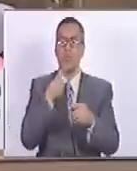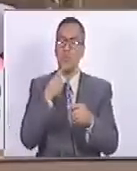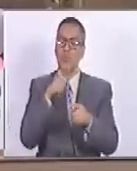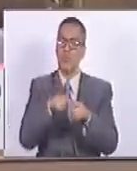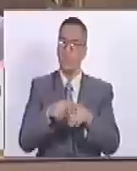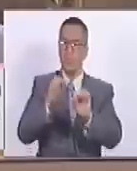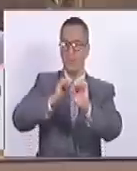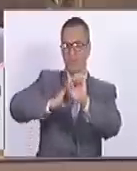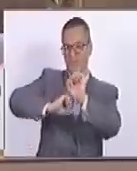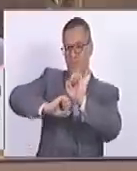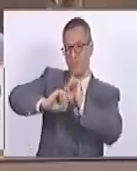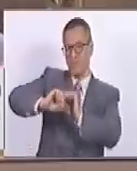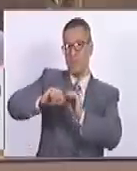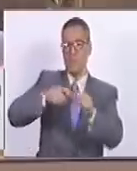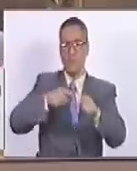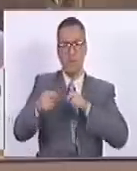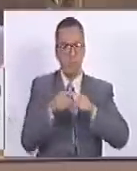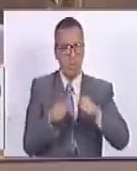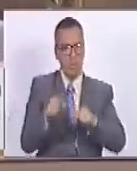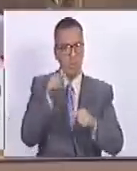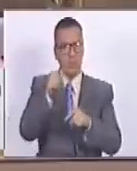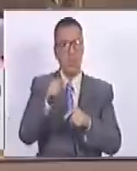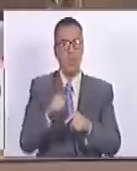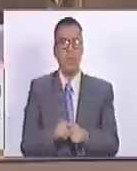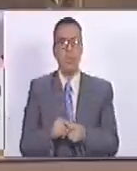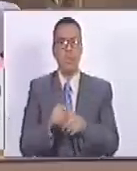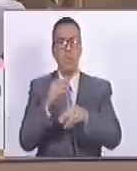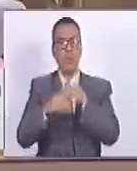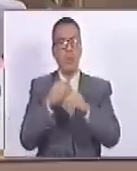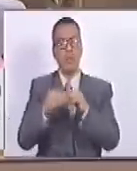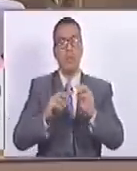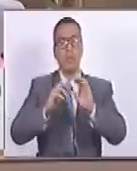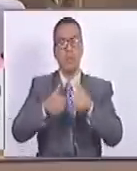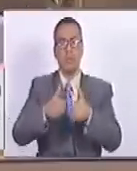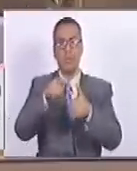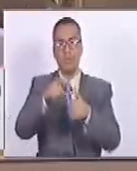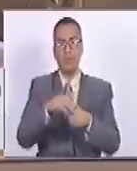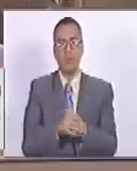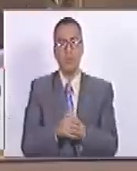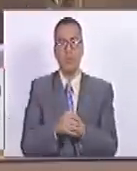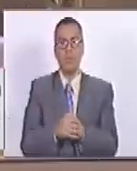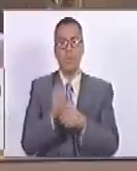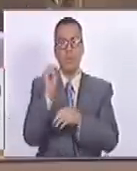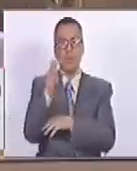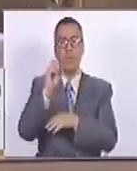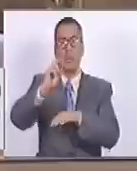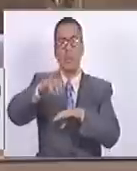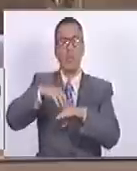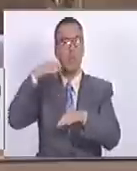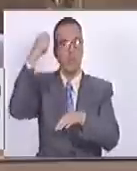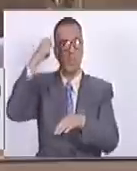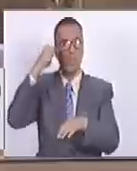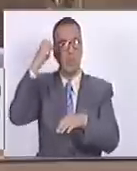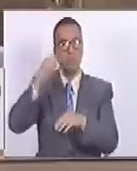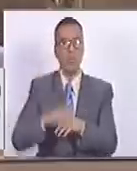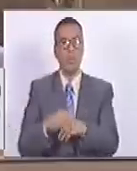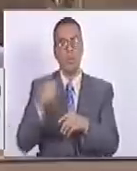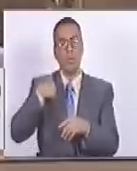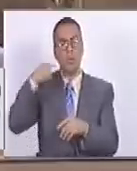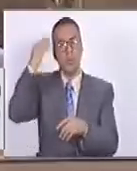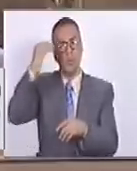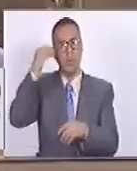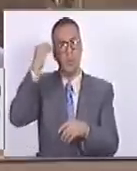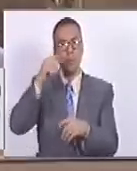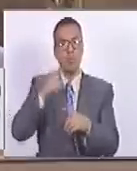de rechazo a acciones tales como las emprendidas por el Parlamento Europeo, que estimulan